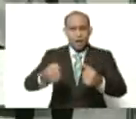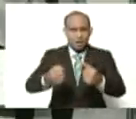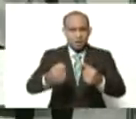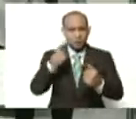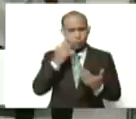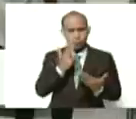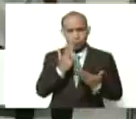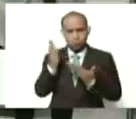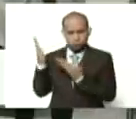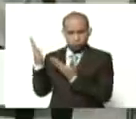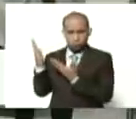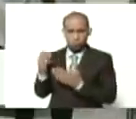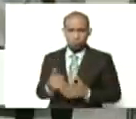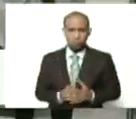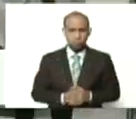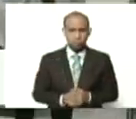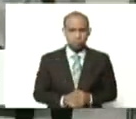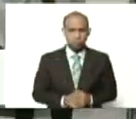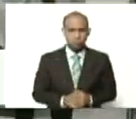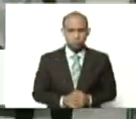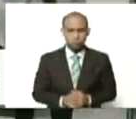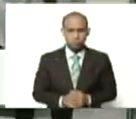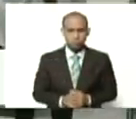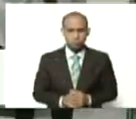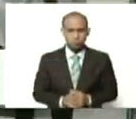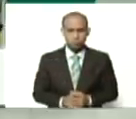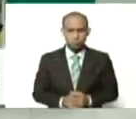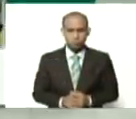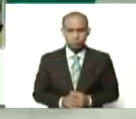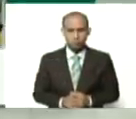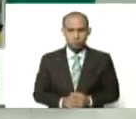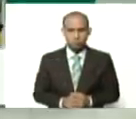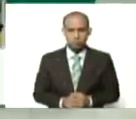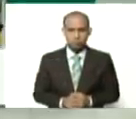de este importante centro de atención integral.